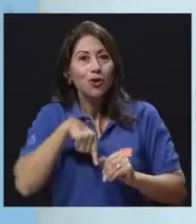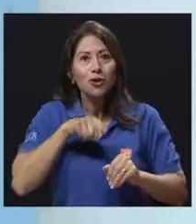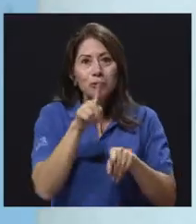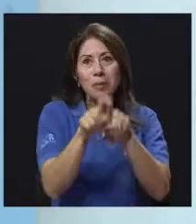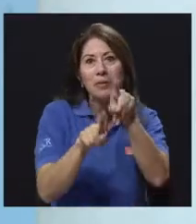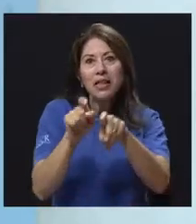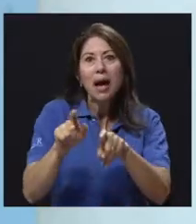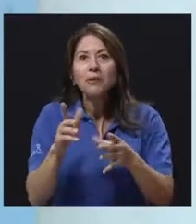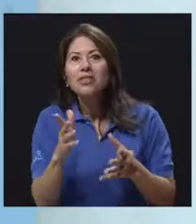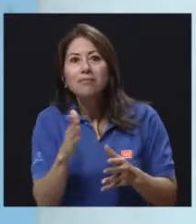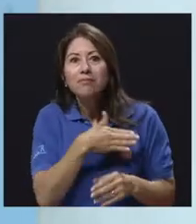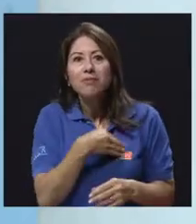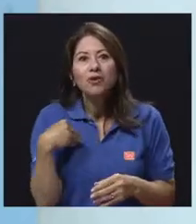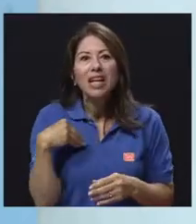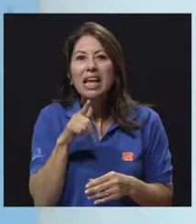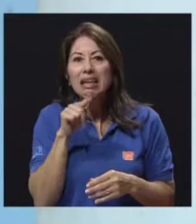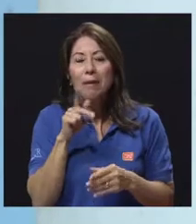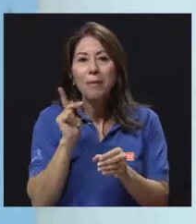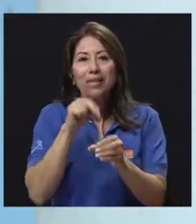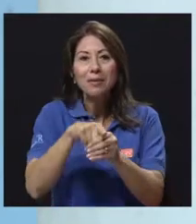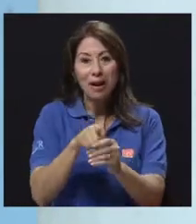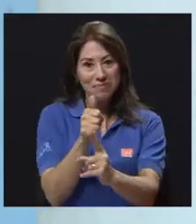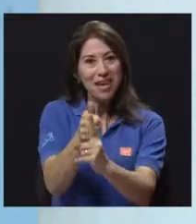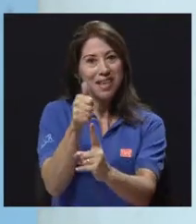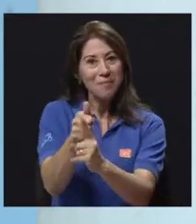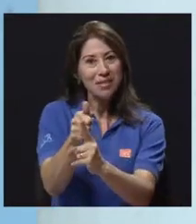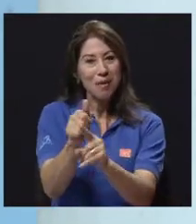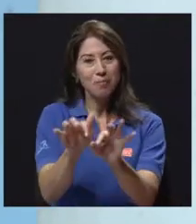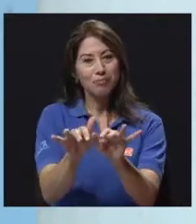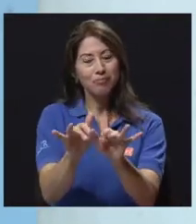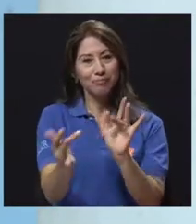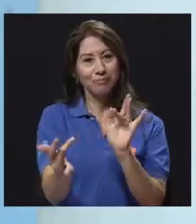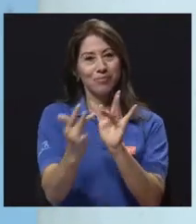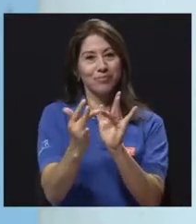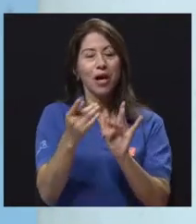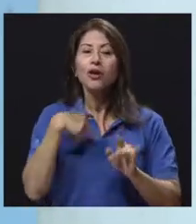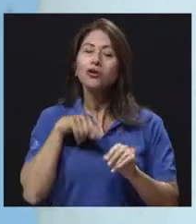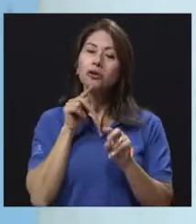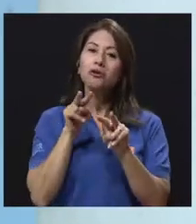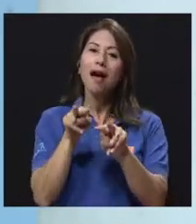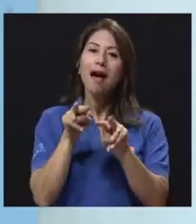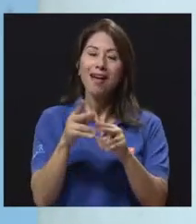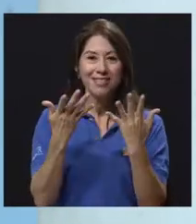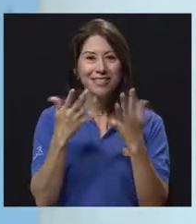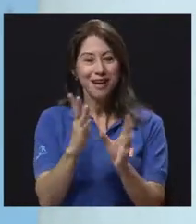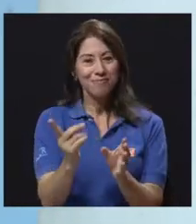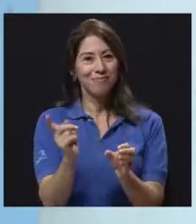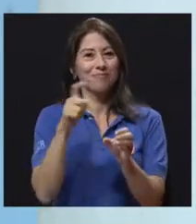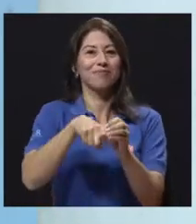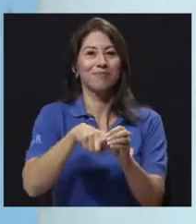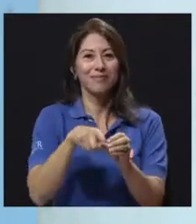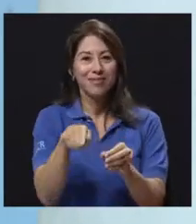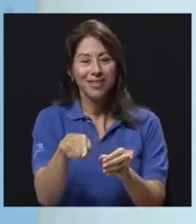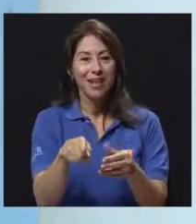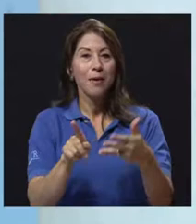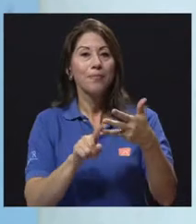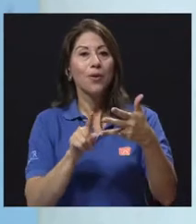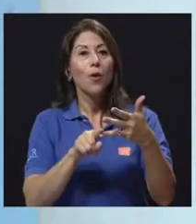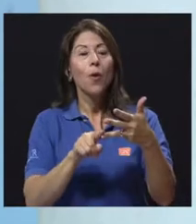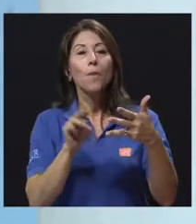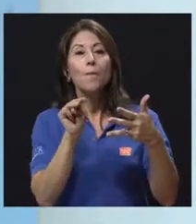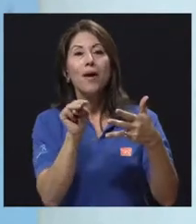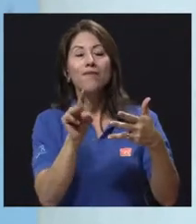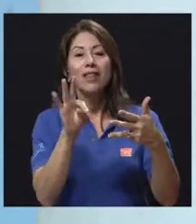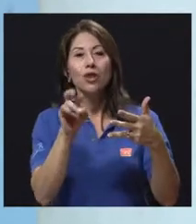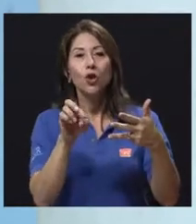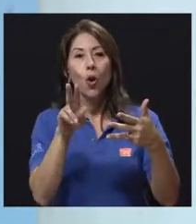gustaría participar, y ella misma fue la que nos escribió. Estudiamos el caso y está en el documental, ¿verdad? Con Marfer Torres,